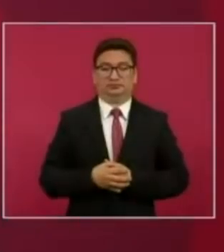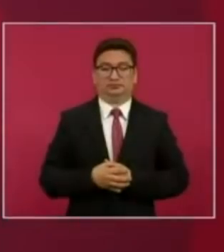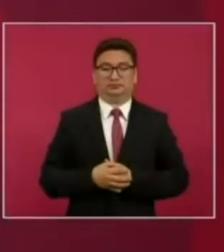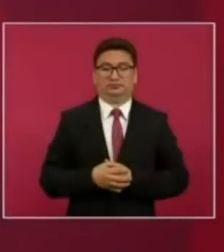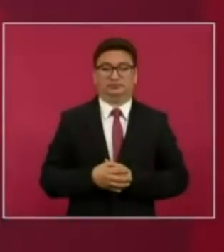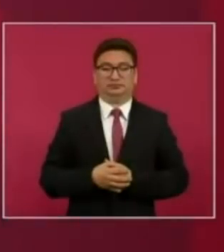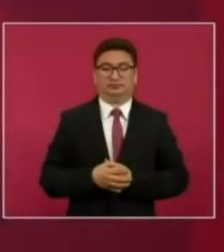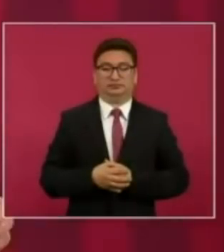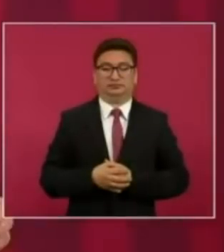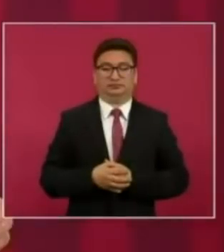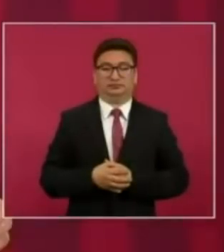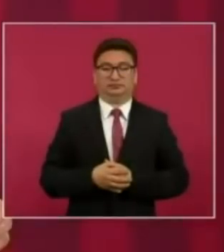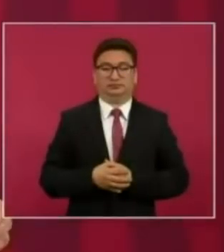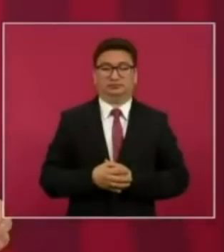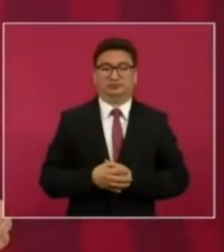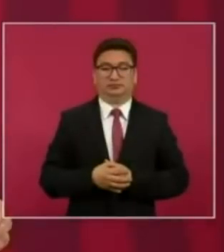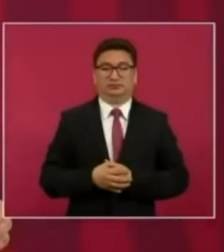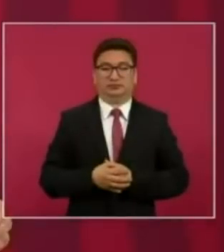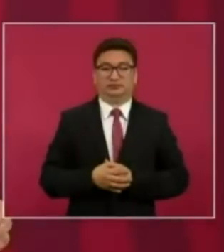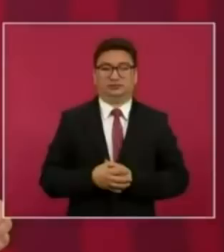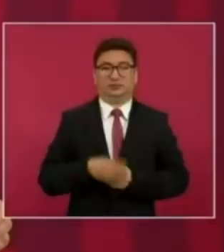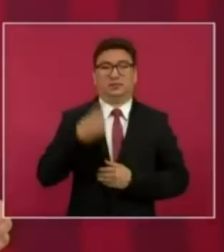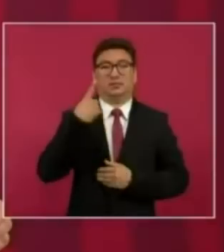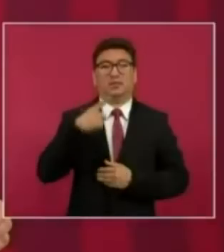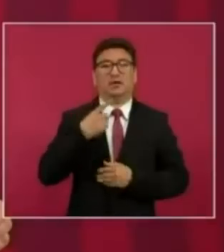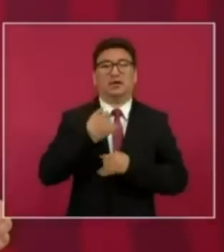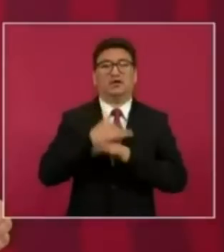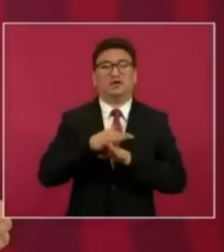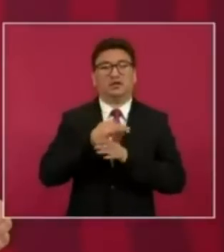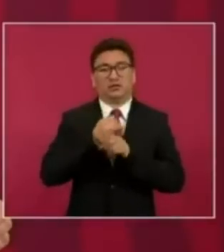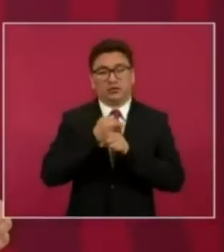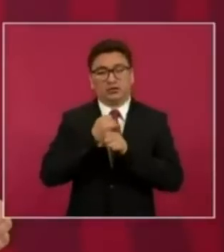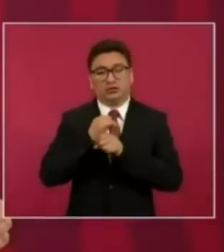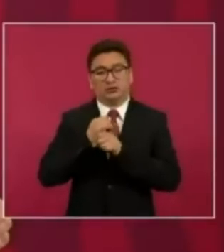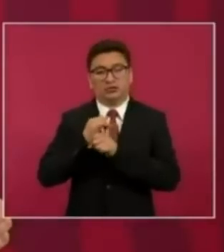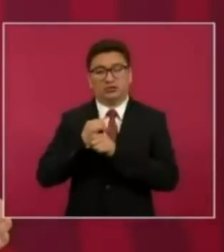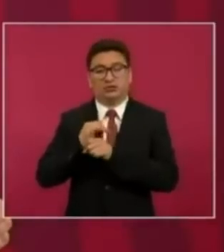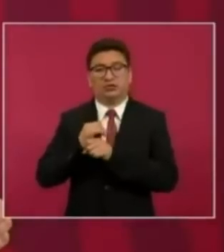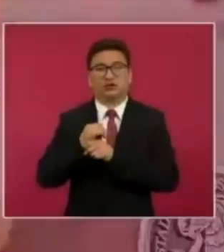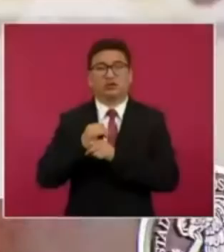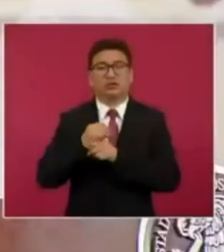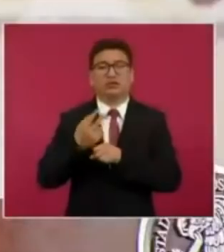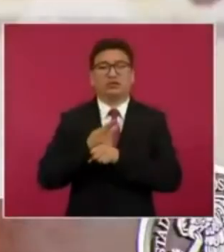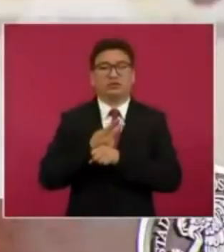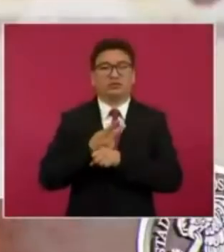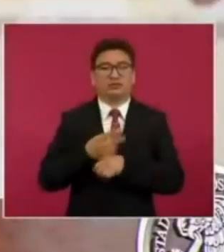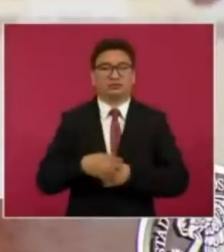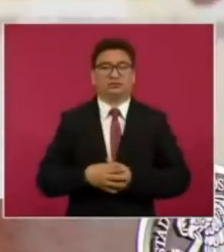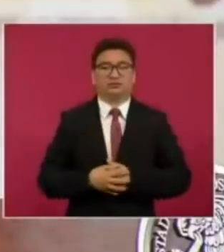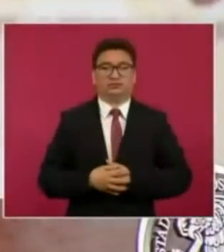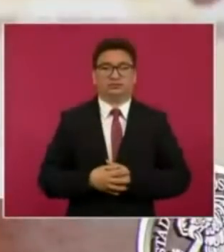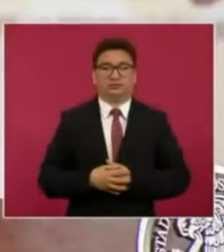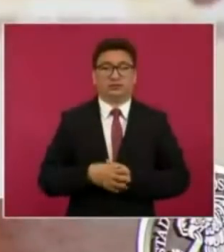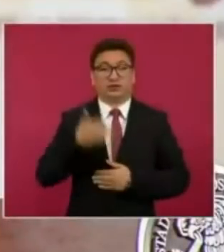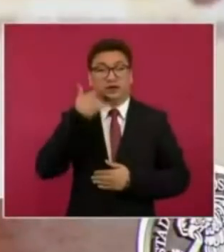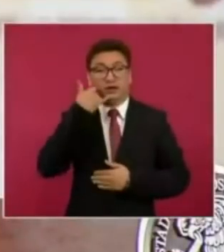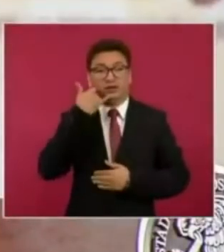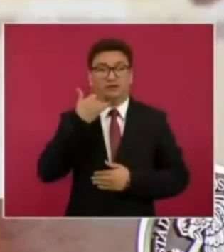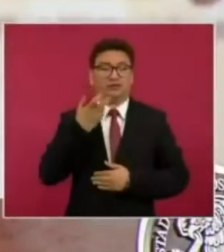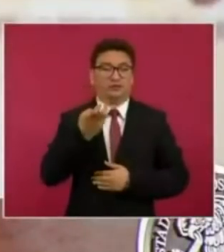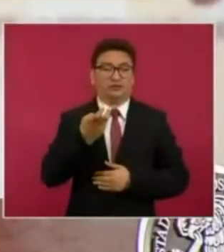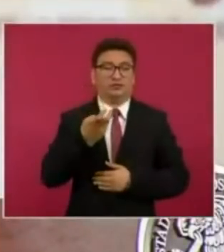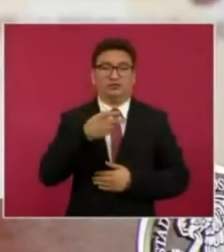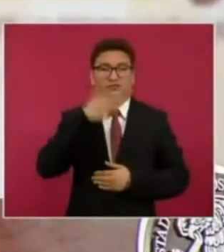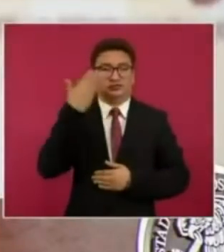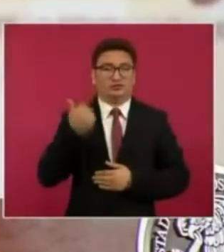para sacar información de los celulares. No sé,